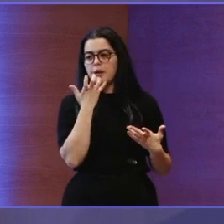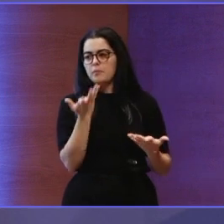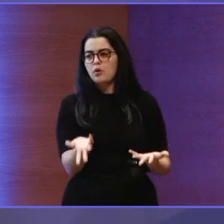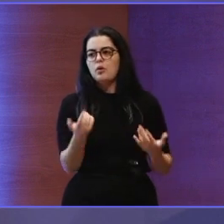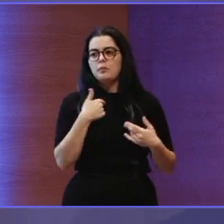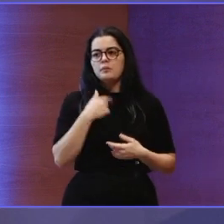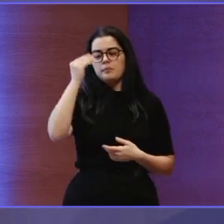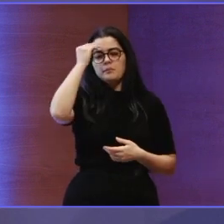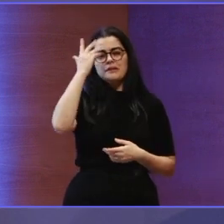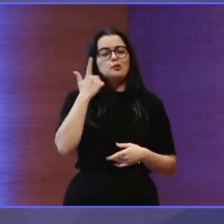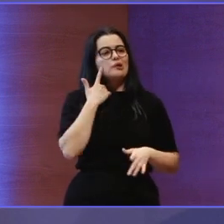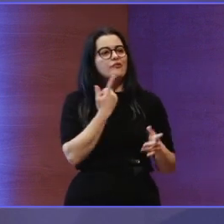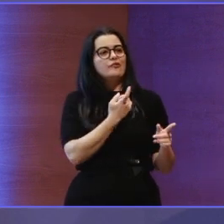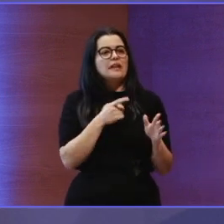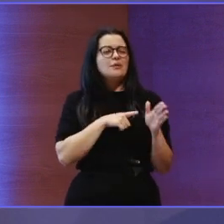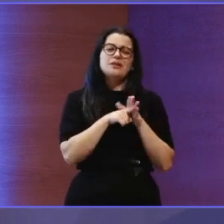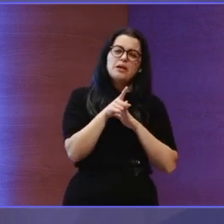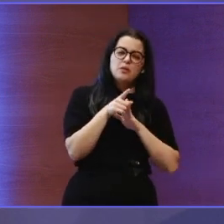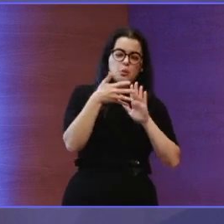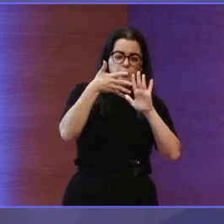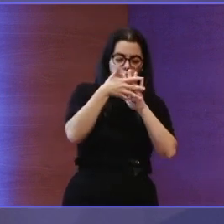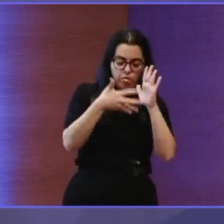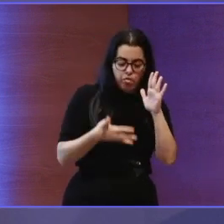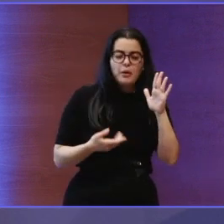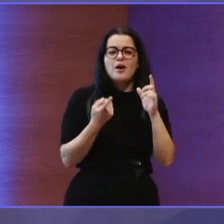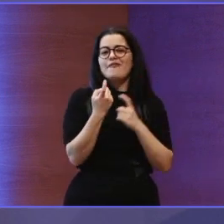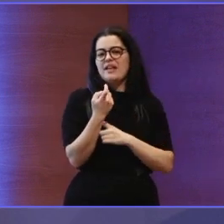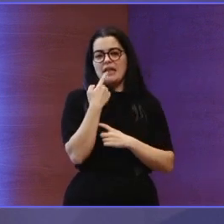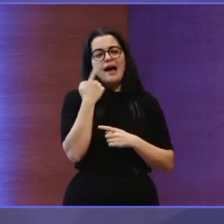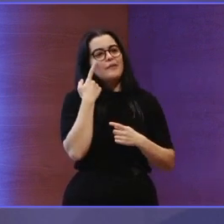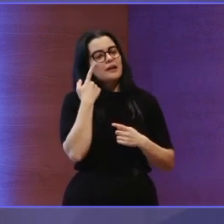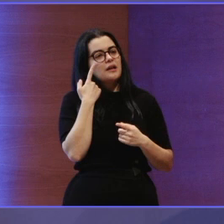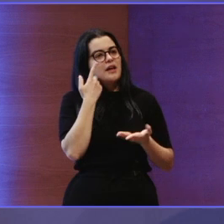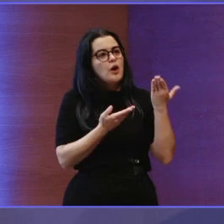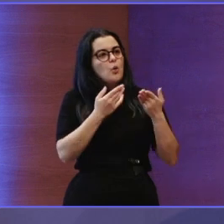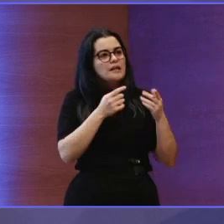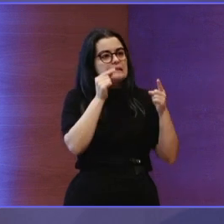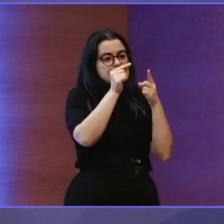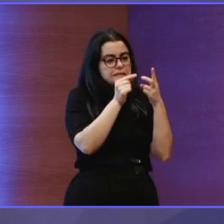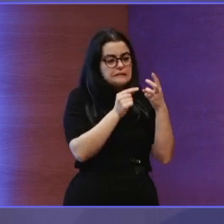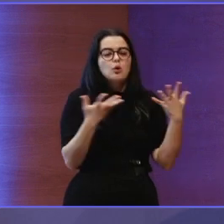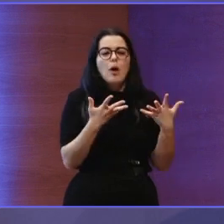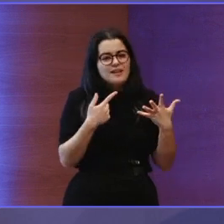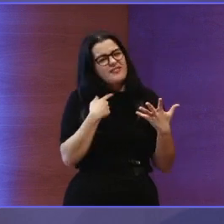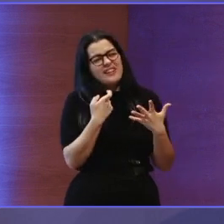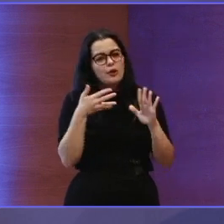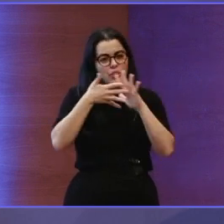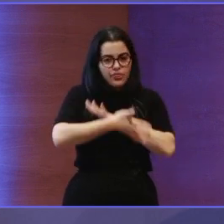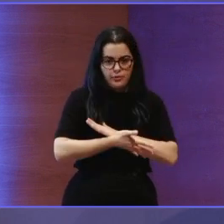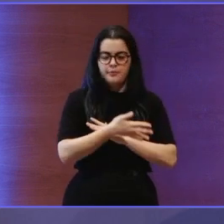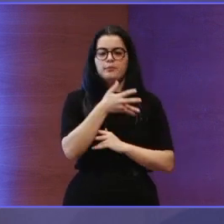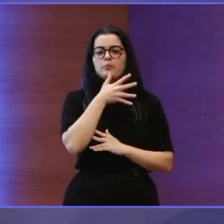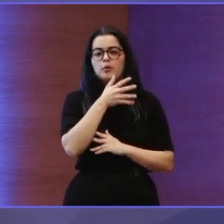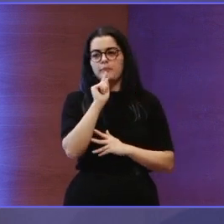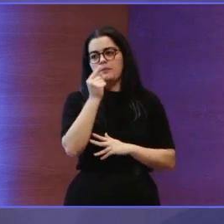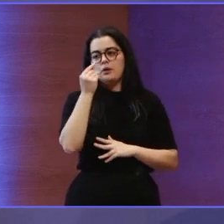eh desarrolladas o poco trabajadas a la hora de qué cuestiones deberíamos evaluar yo en primer lugar creo que no no